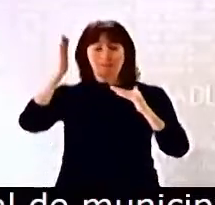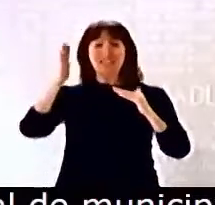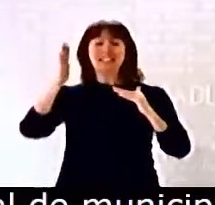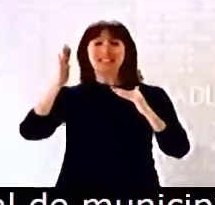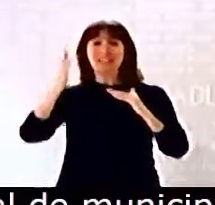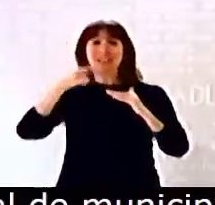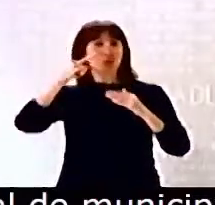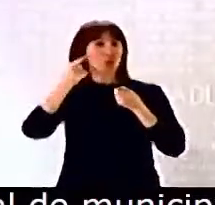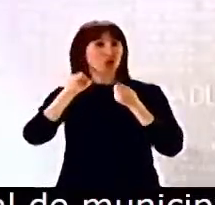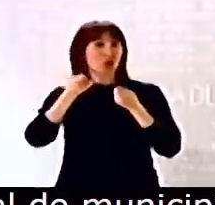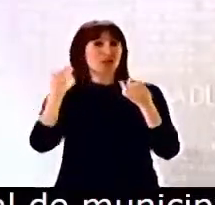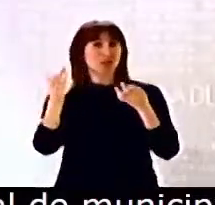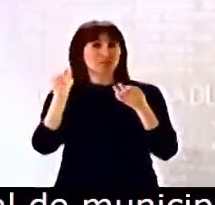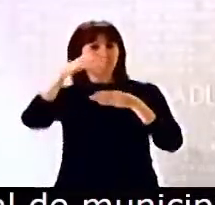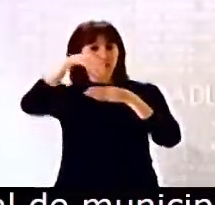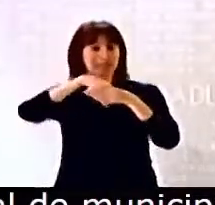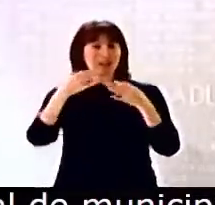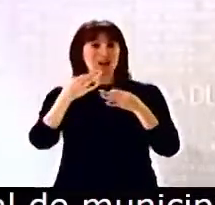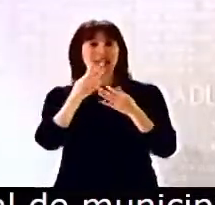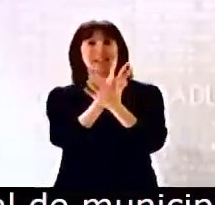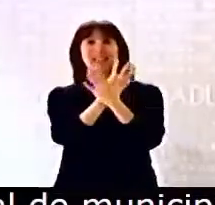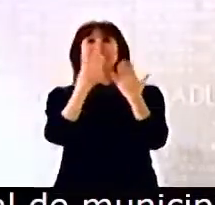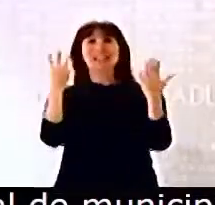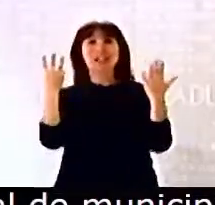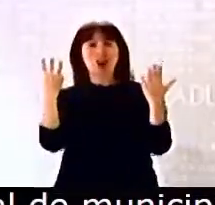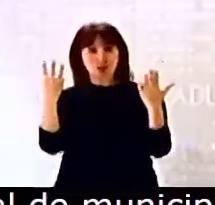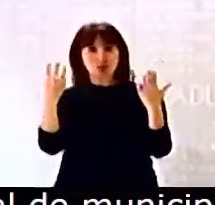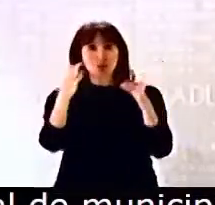habitantes, tenemos 18 municipios